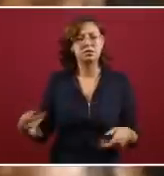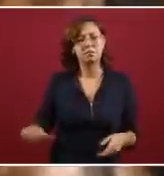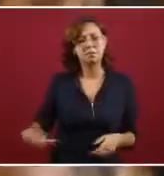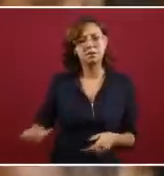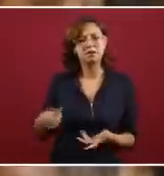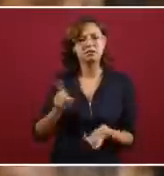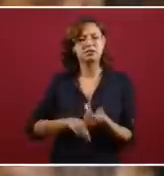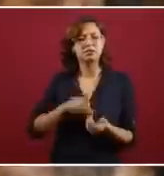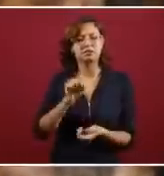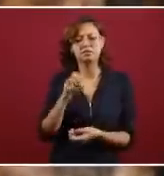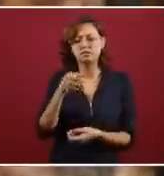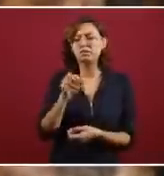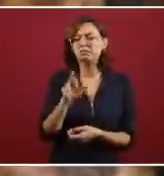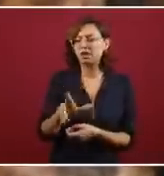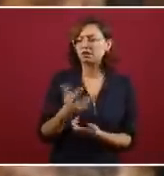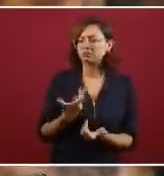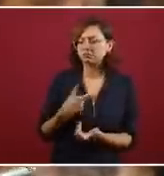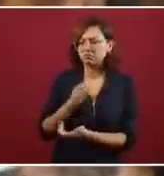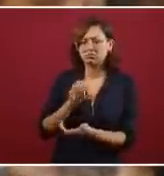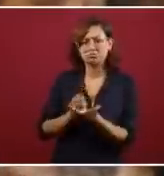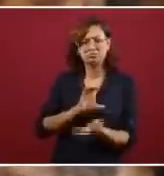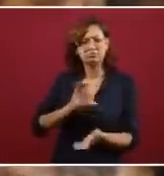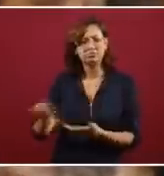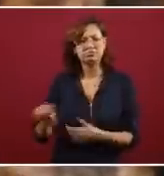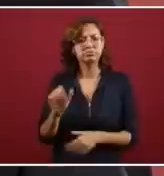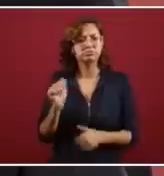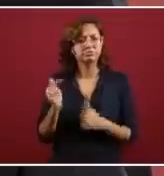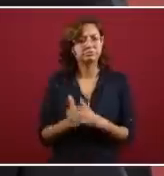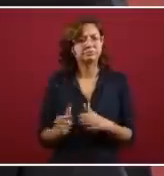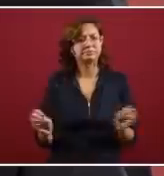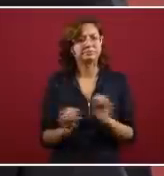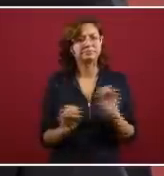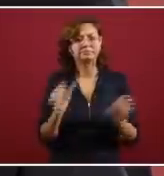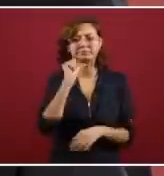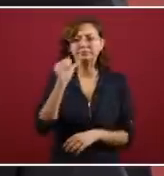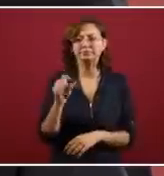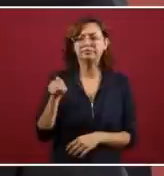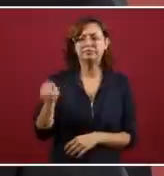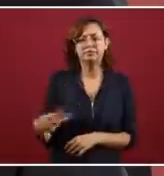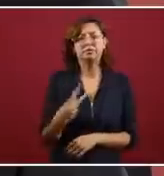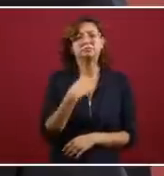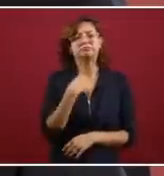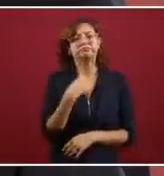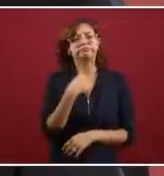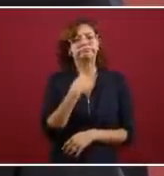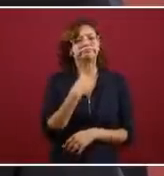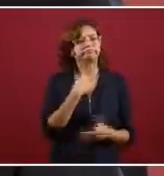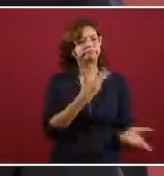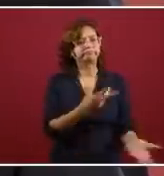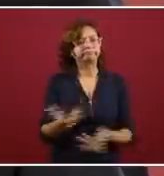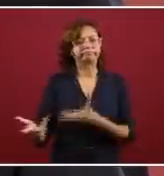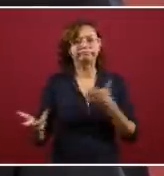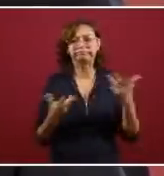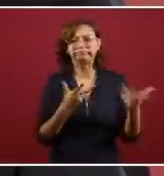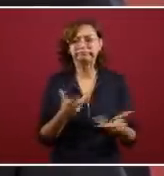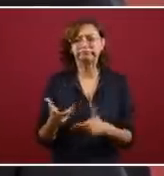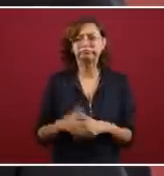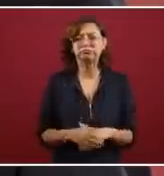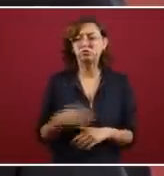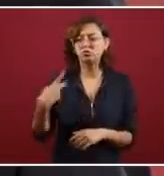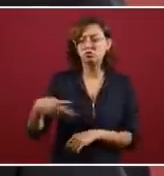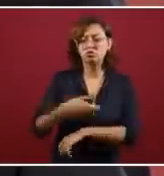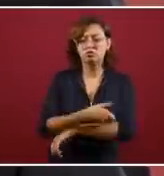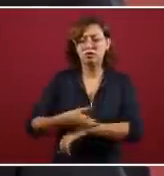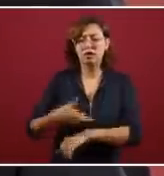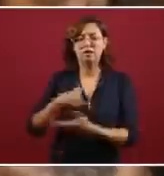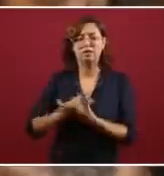la Marina. Los años han pasado y Urbino, con carencias y sin la posibilidad de darle estudios y una vida digna a